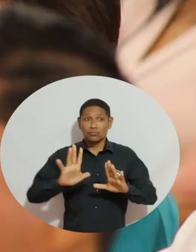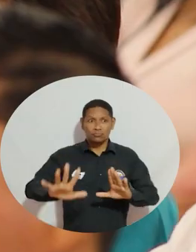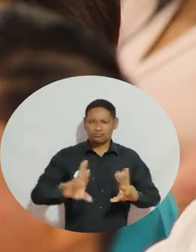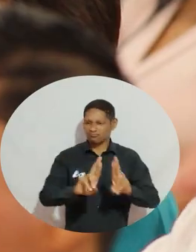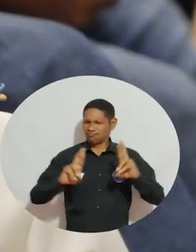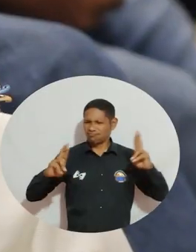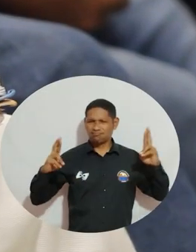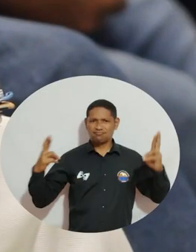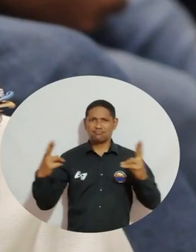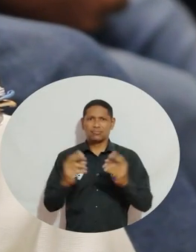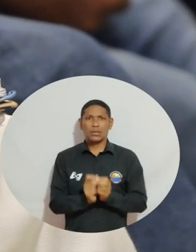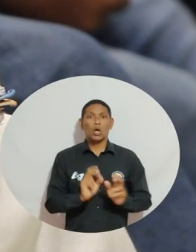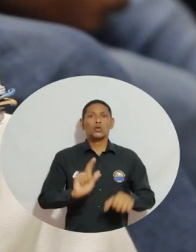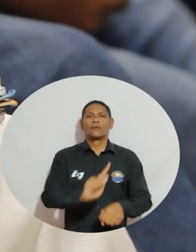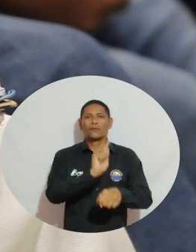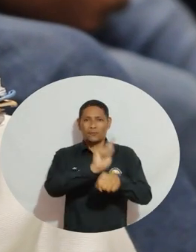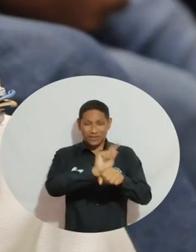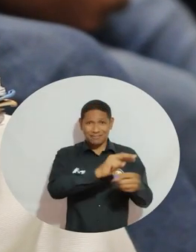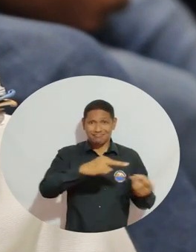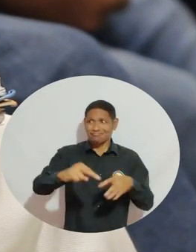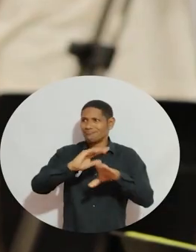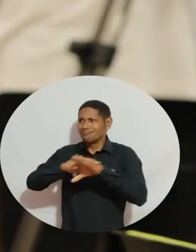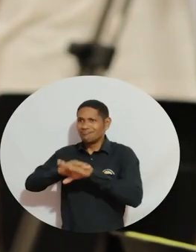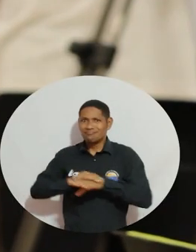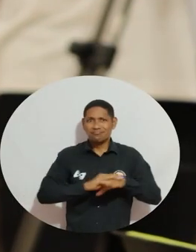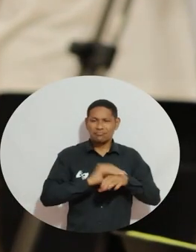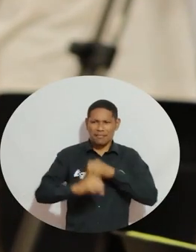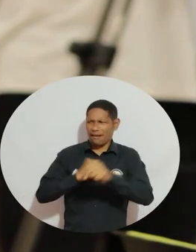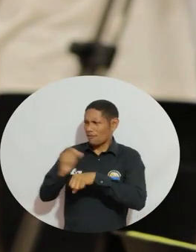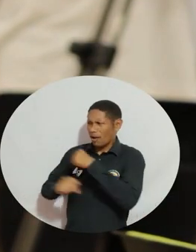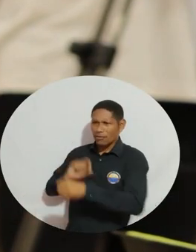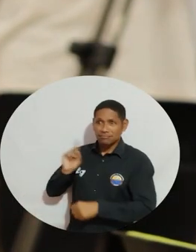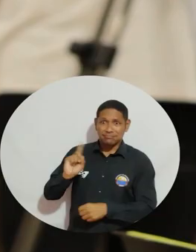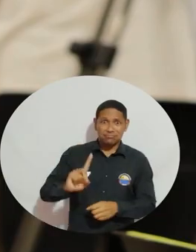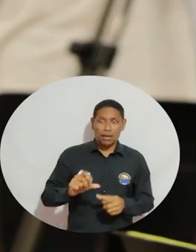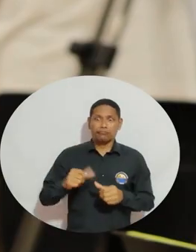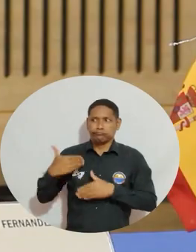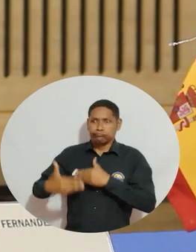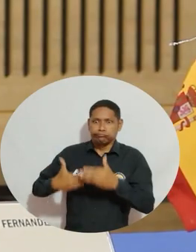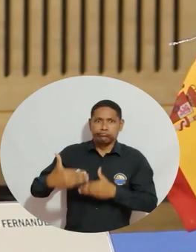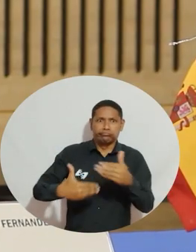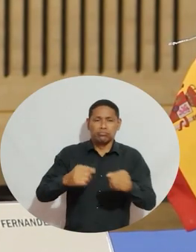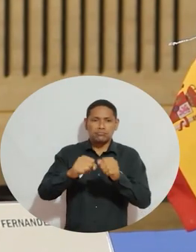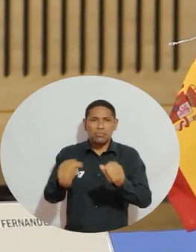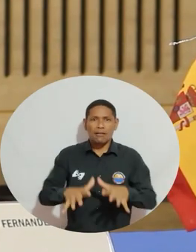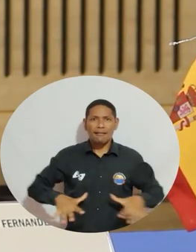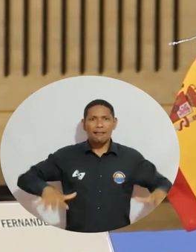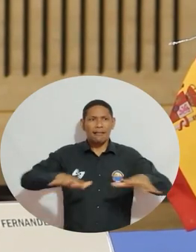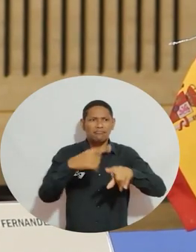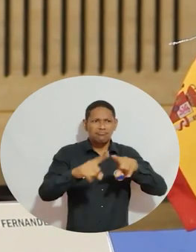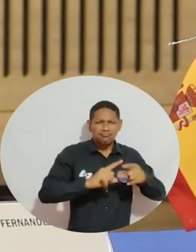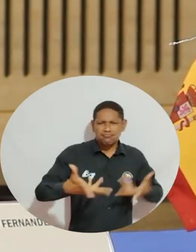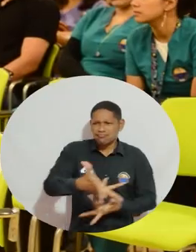es organizado por la Facultad de Ciencias de la Educación, a lo largo de los años se ha venido consolidando por ser un escenario en el que se estrechan lazos